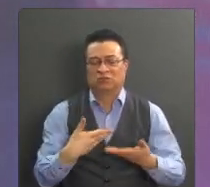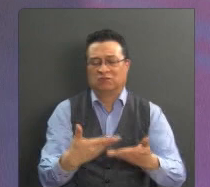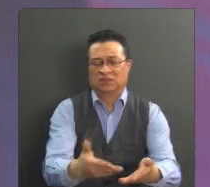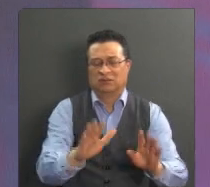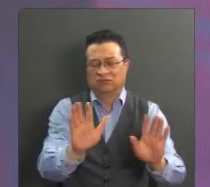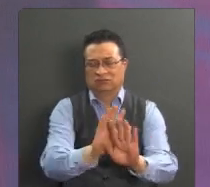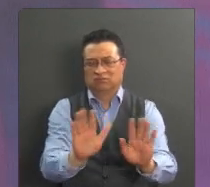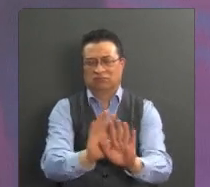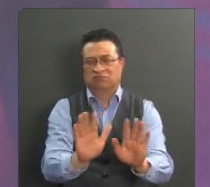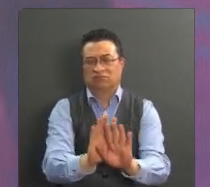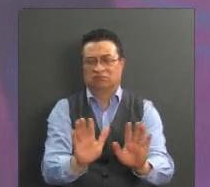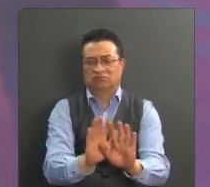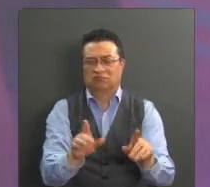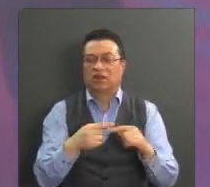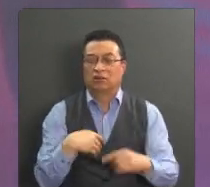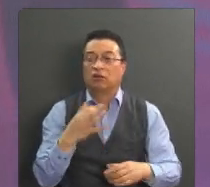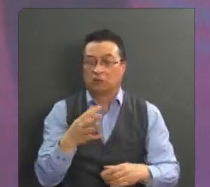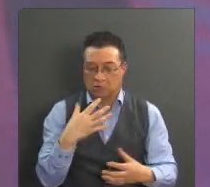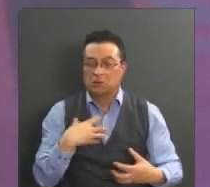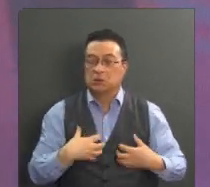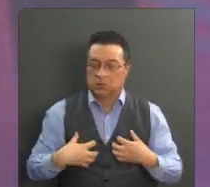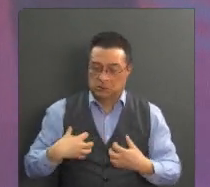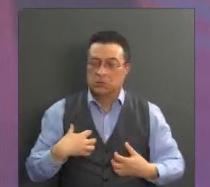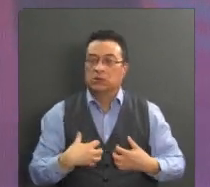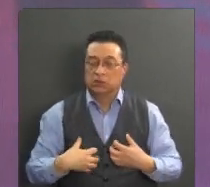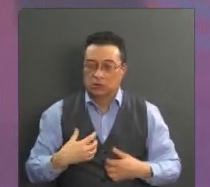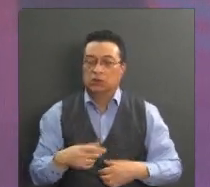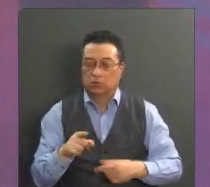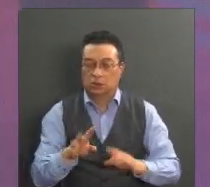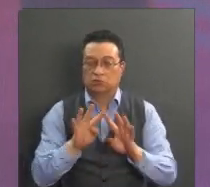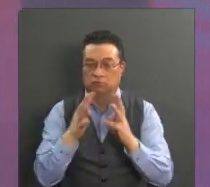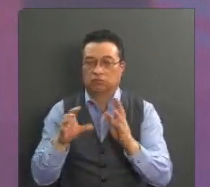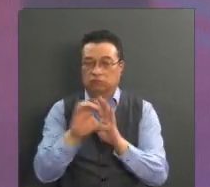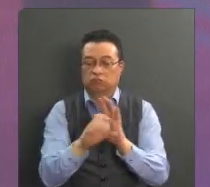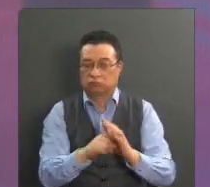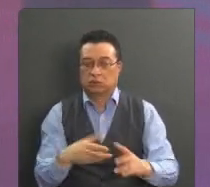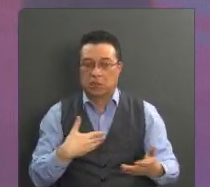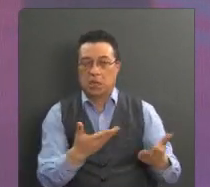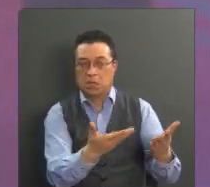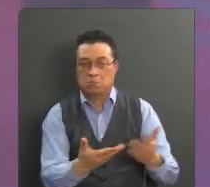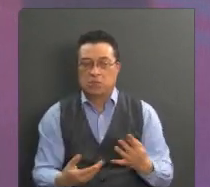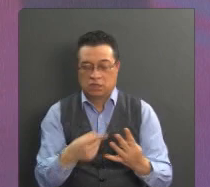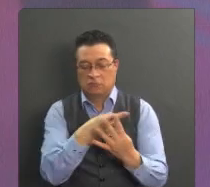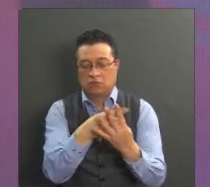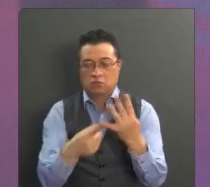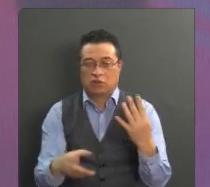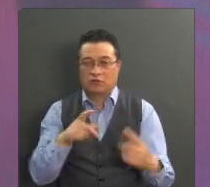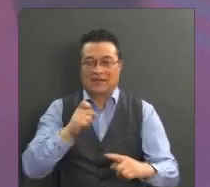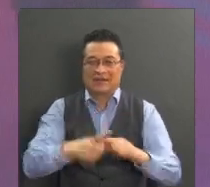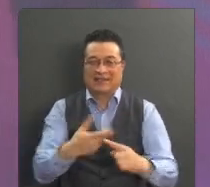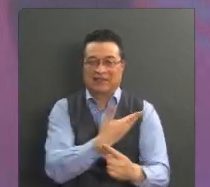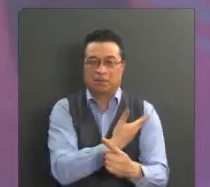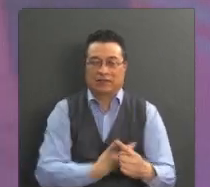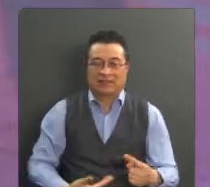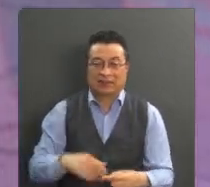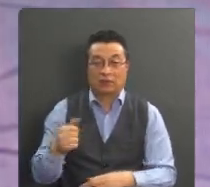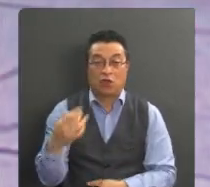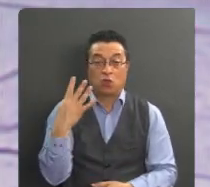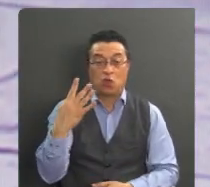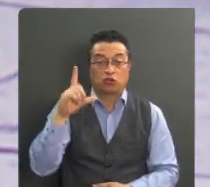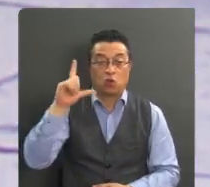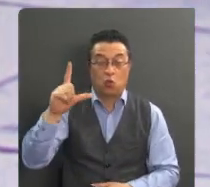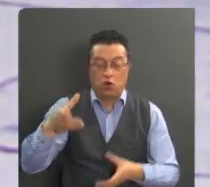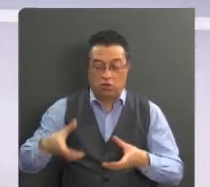que bien a regañadientes probablemente hizo la Convención Constituyente para el acto final del 4 de julio donde se va a entregar el